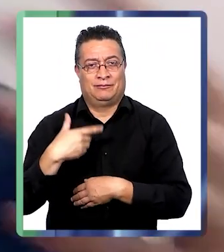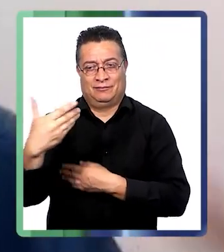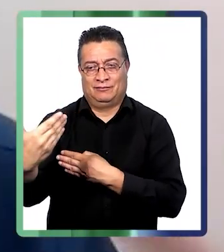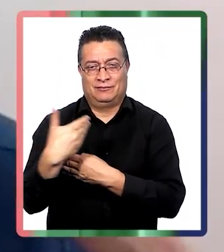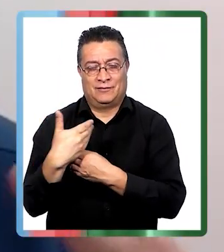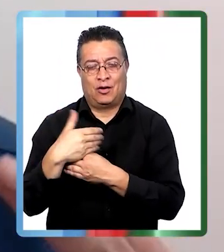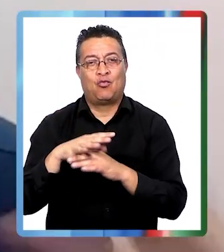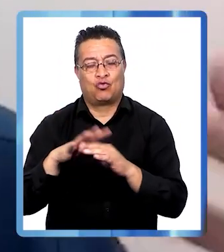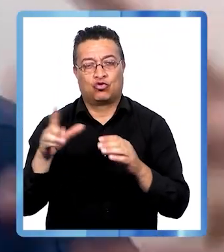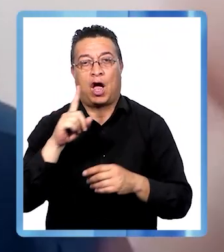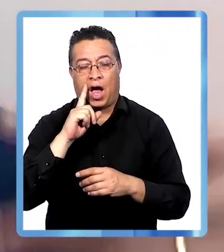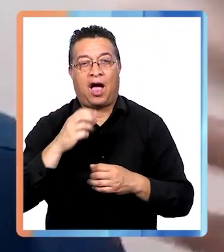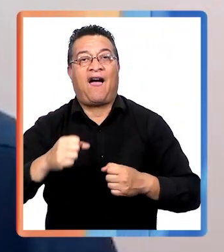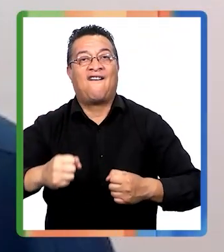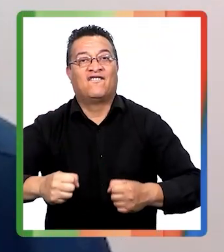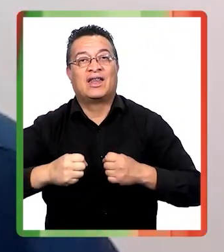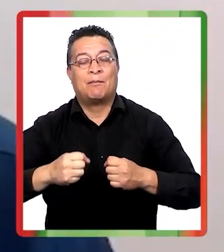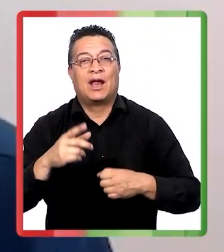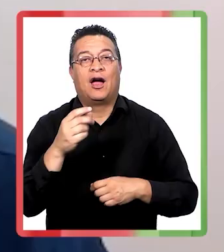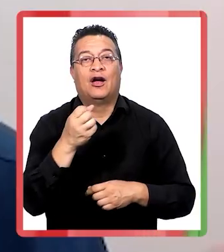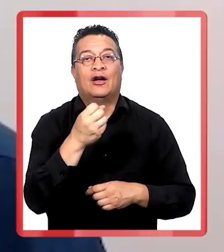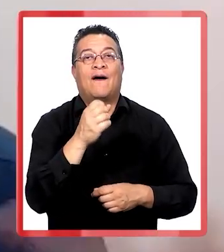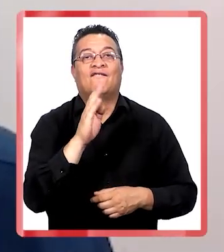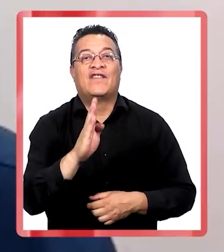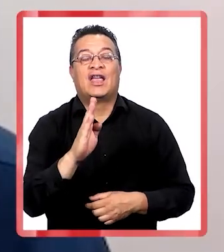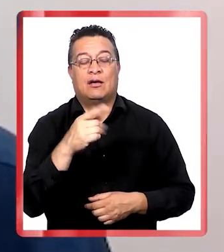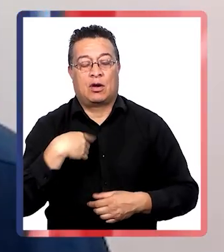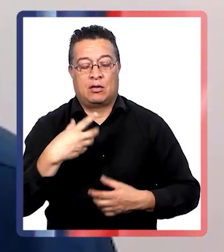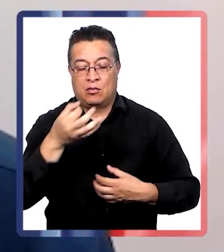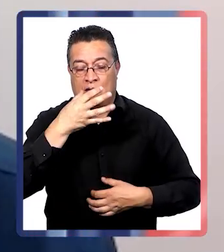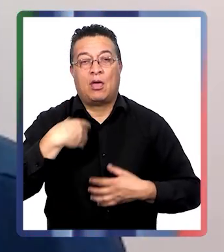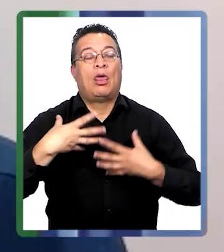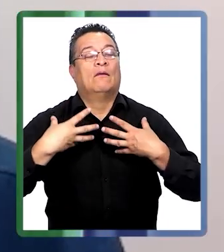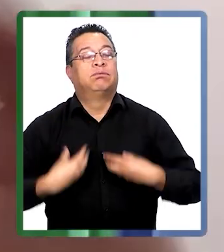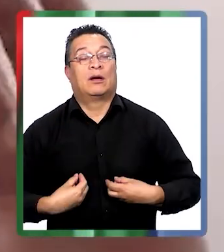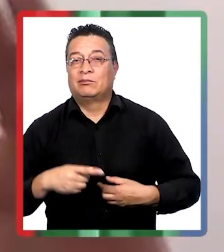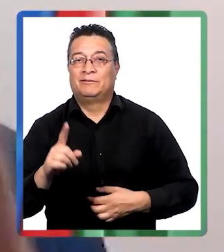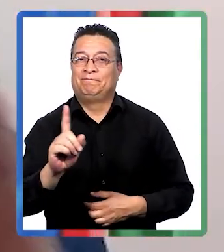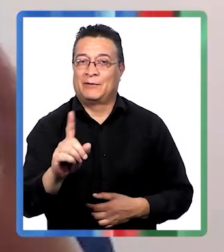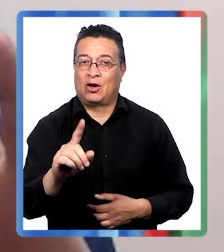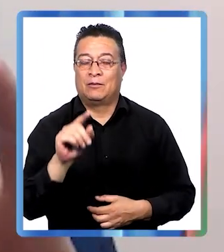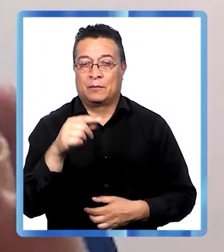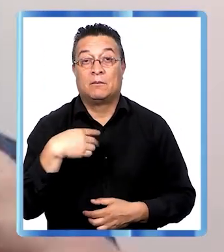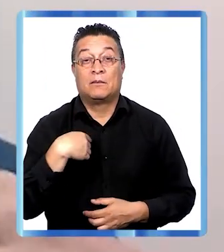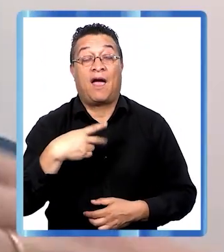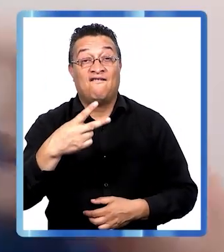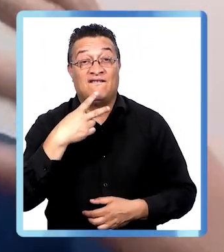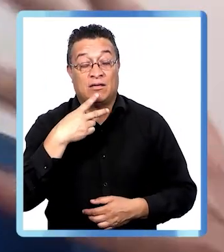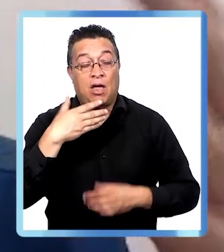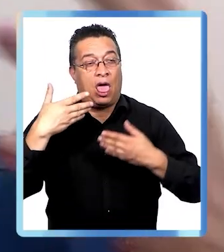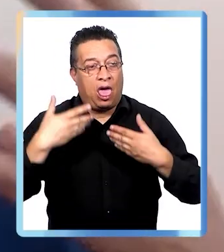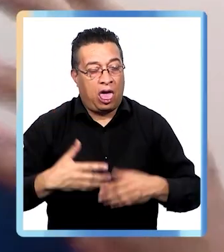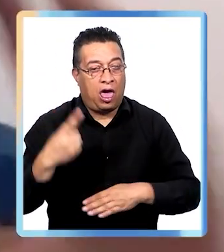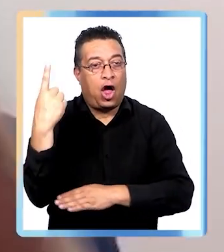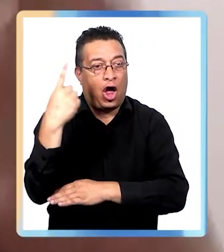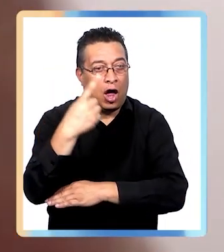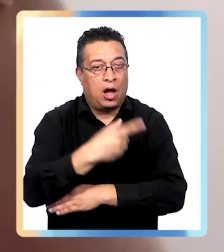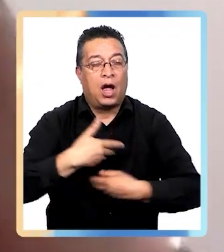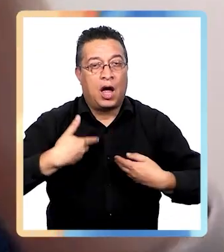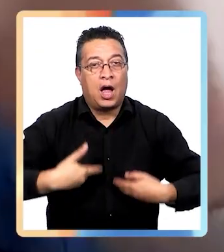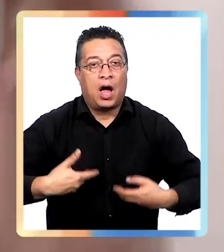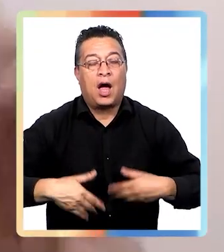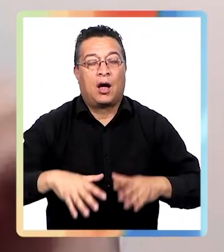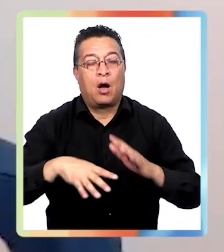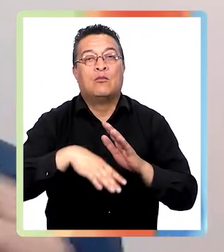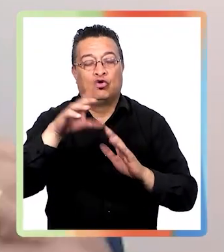consulta, y la mayoría cree que con unas vitaminas del complejo B esto se le va a pasar, y no es así. A ver, cuando vivimos cansados, probablemente